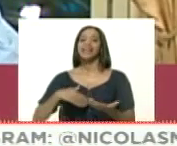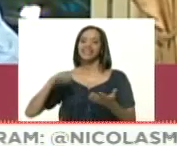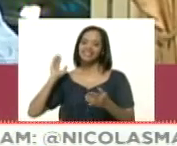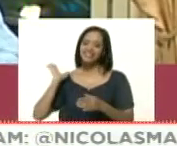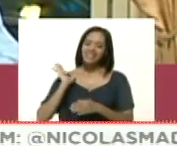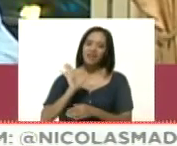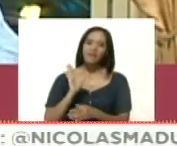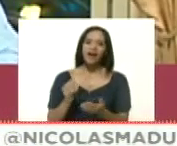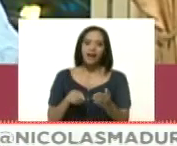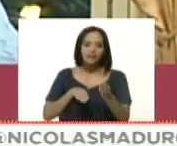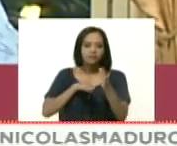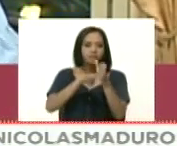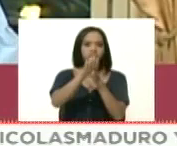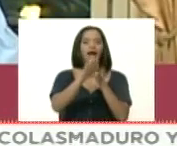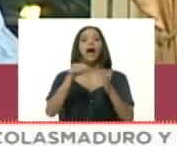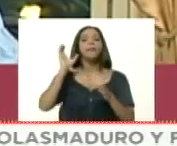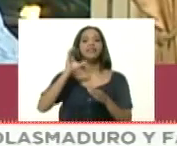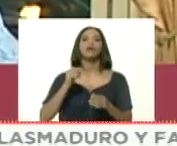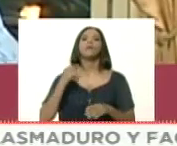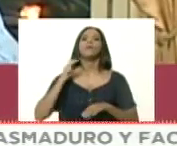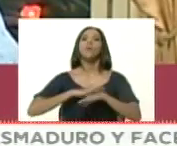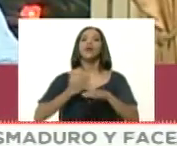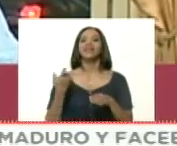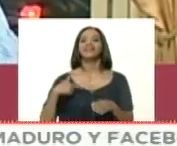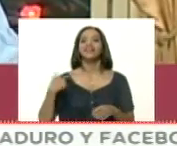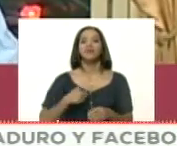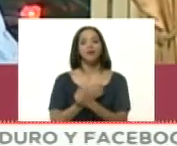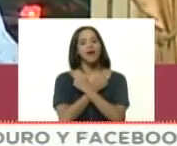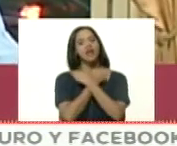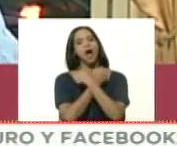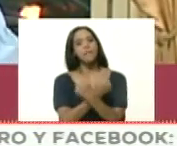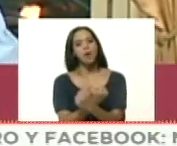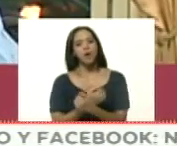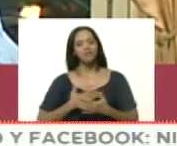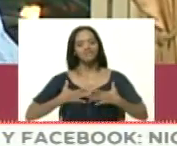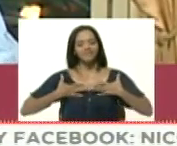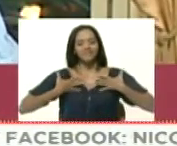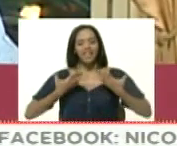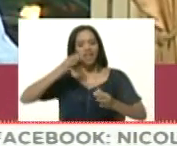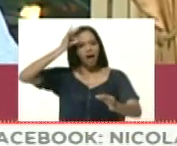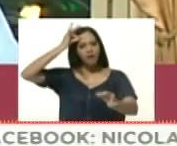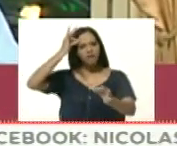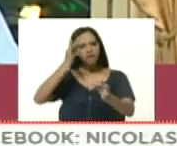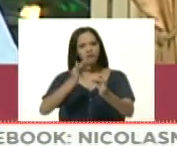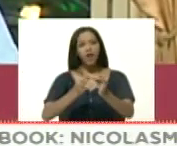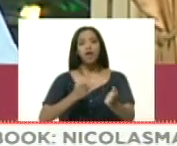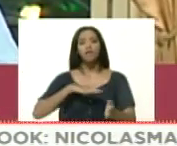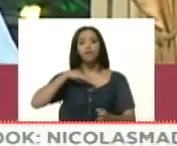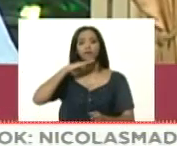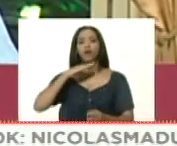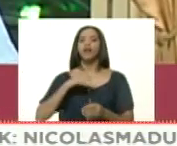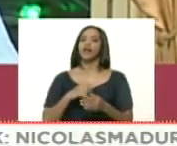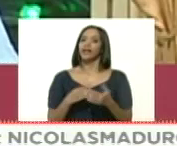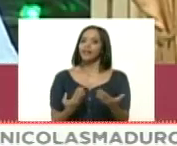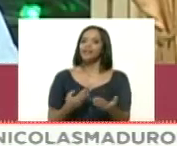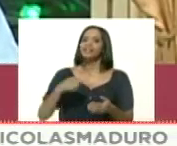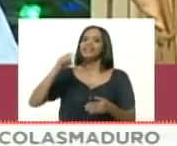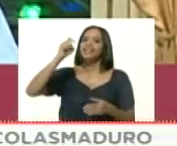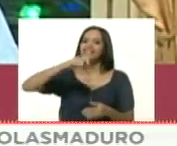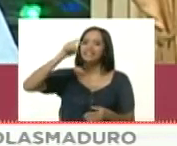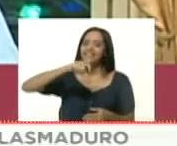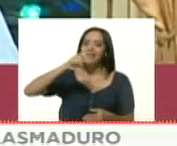adelante nuestra patria porque tenemos el amor, la pasión, la fe suficiente y